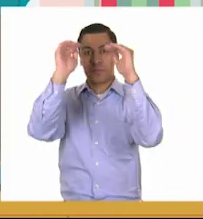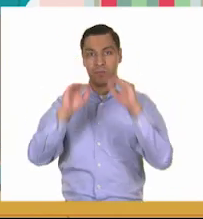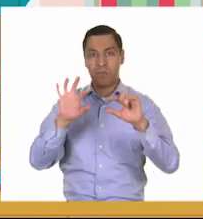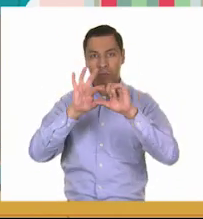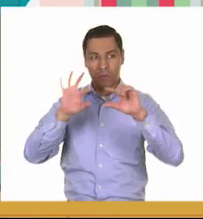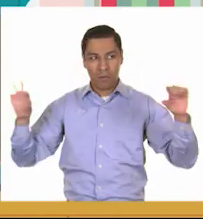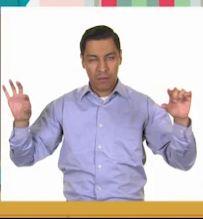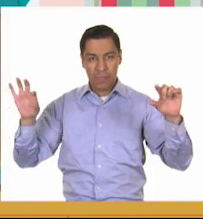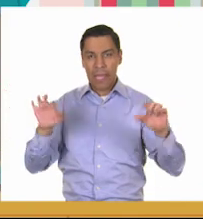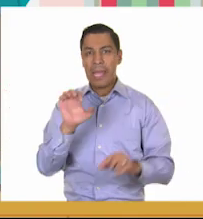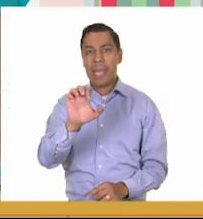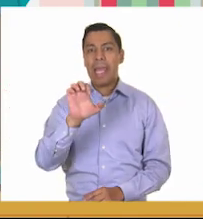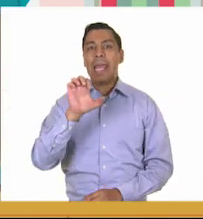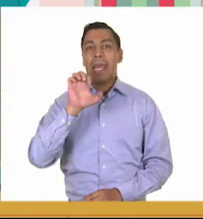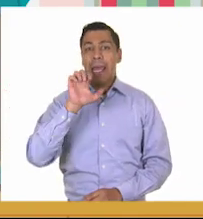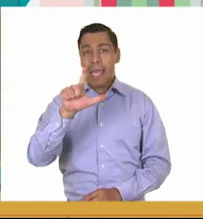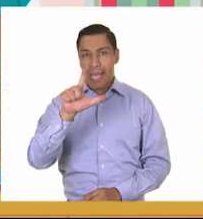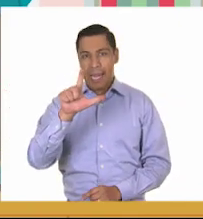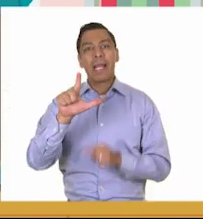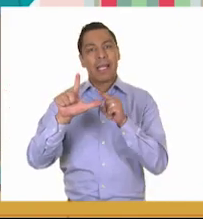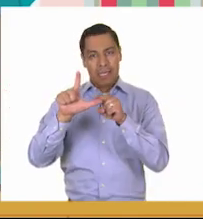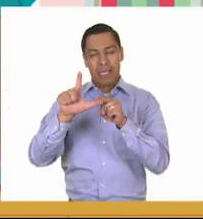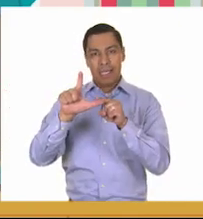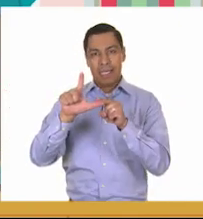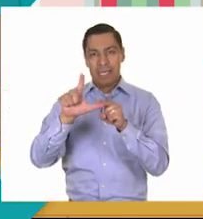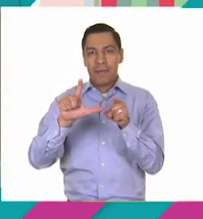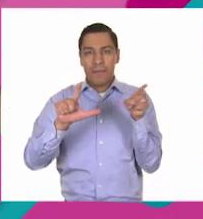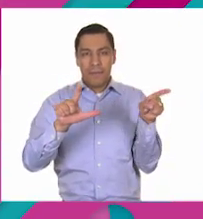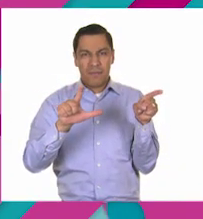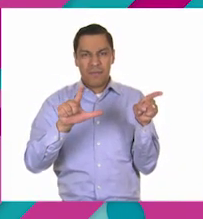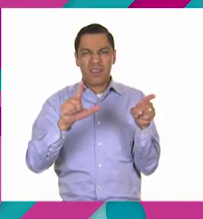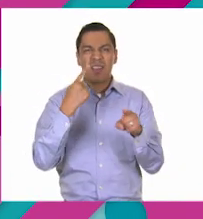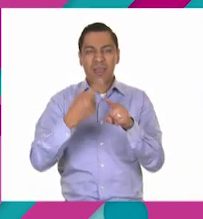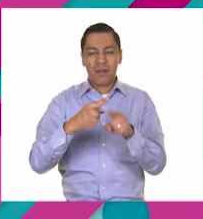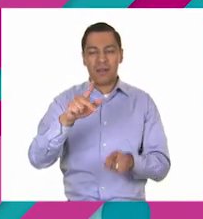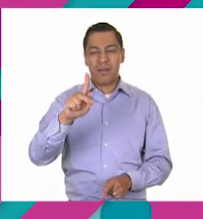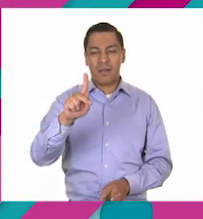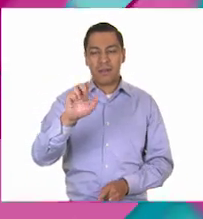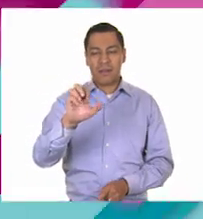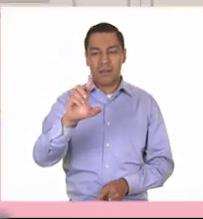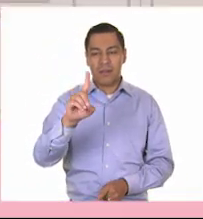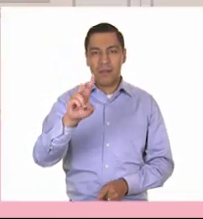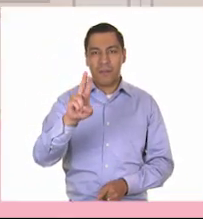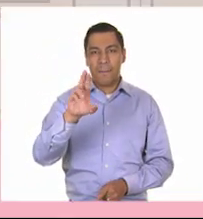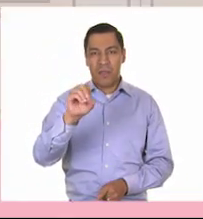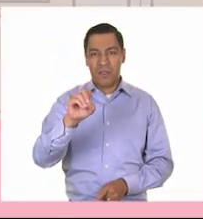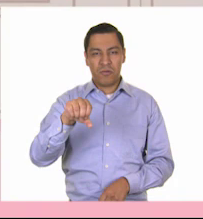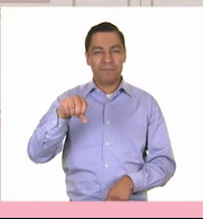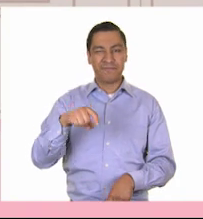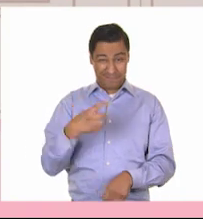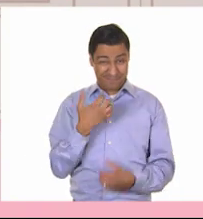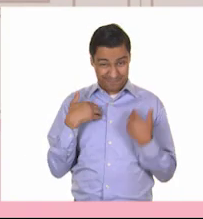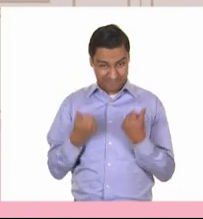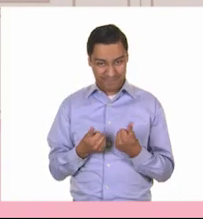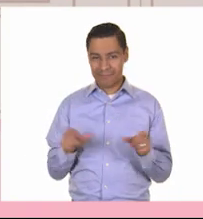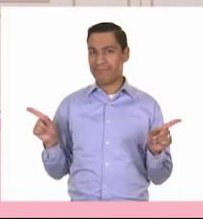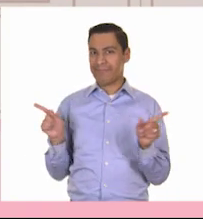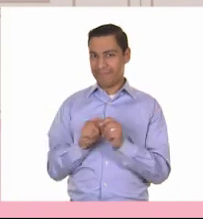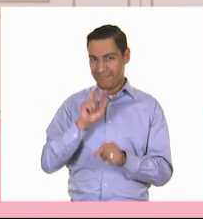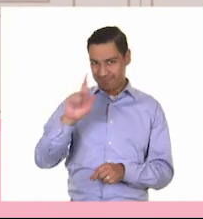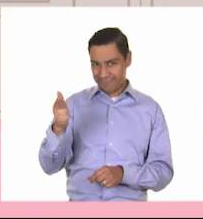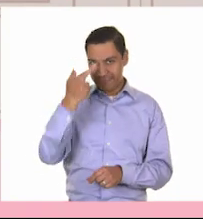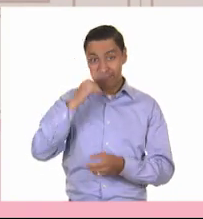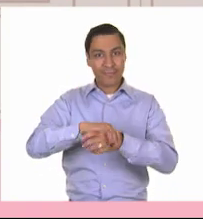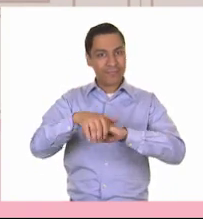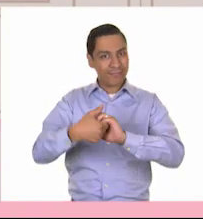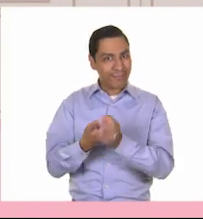la palabra él es un pronombre porque sustituye a Pedro. Esto es todo por ahora. Recuerden que lavarse